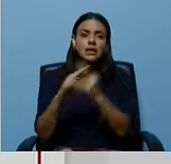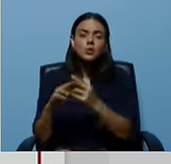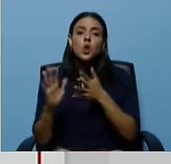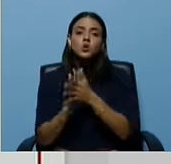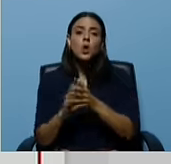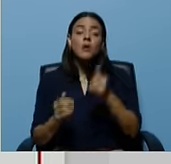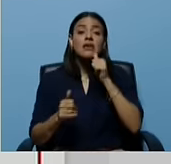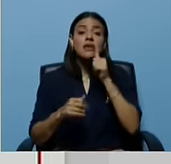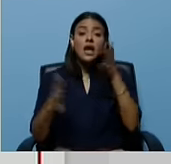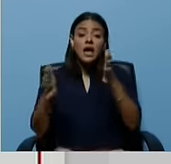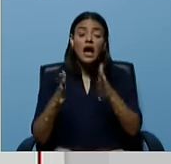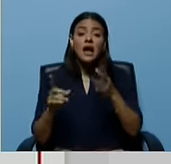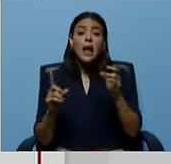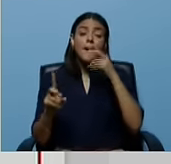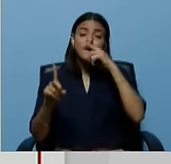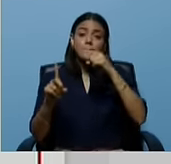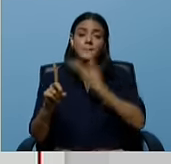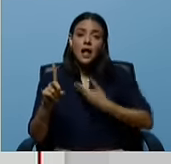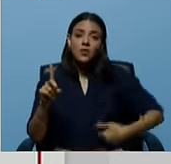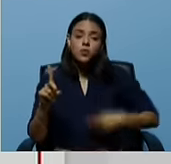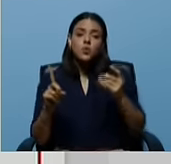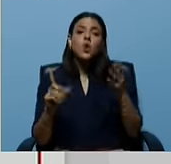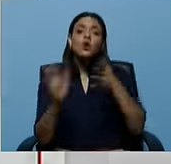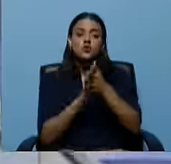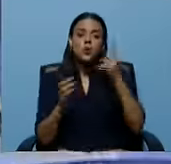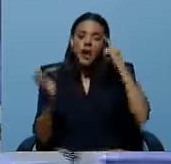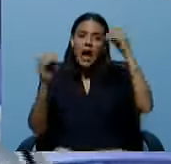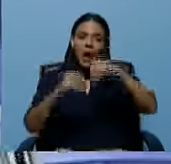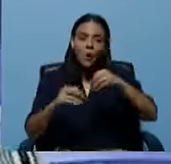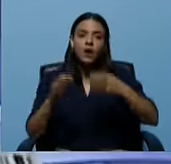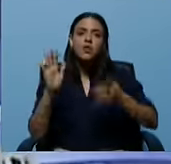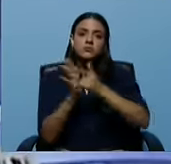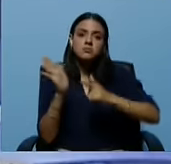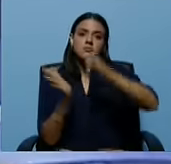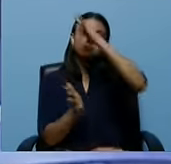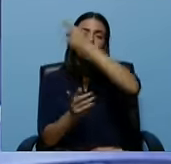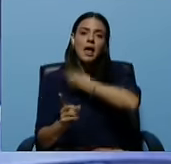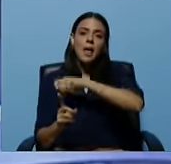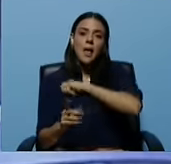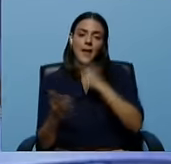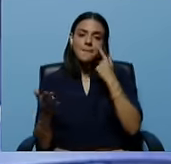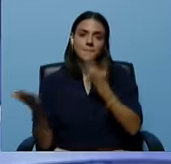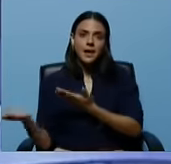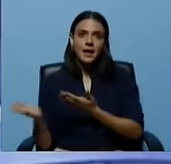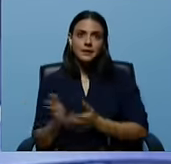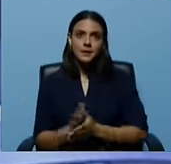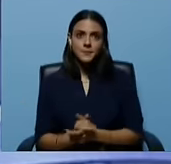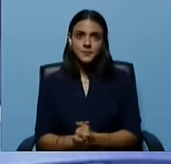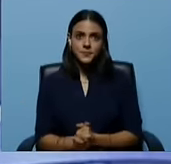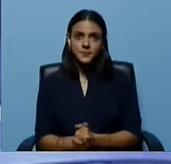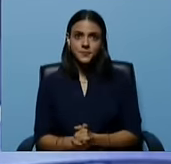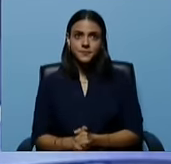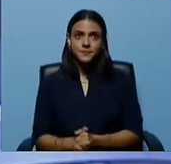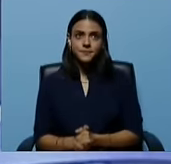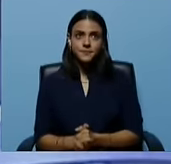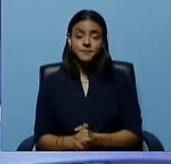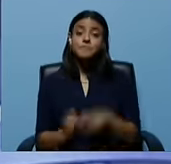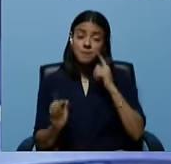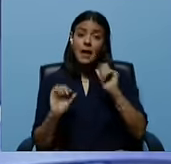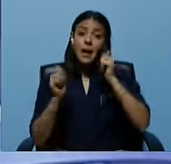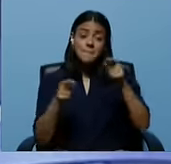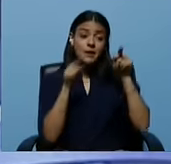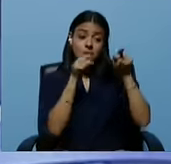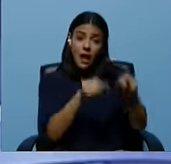firmar acuerdo previo a su exilio en España. A partir de allí,